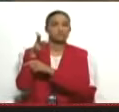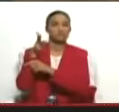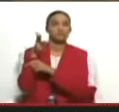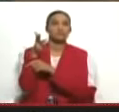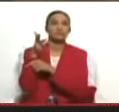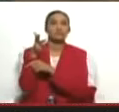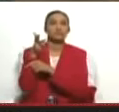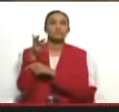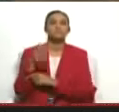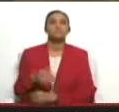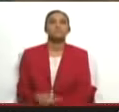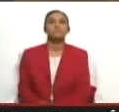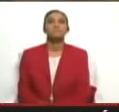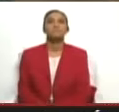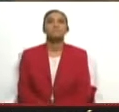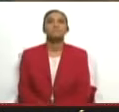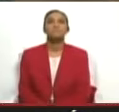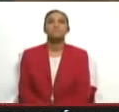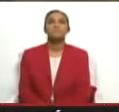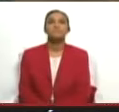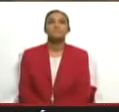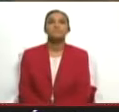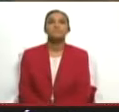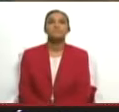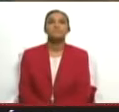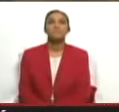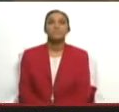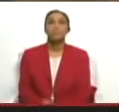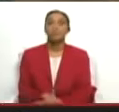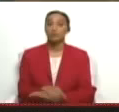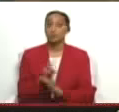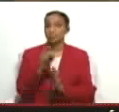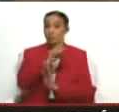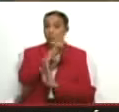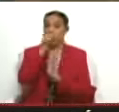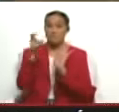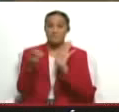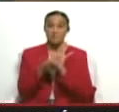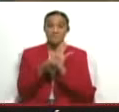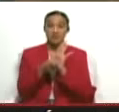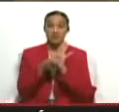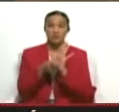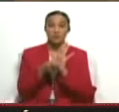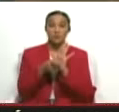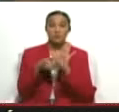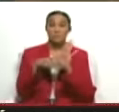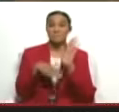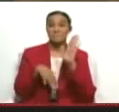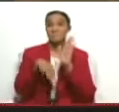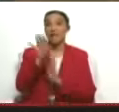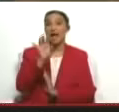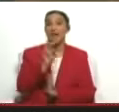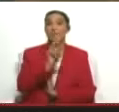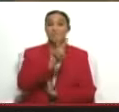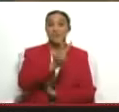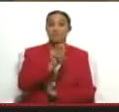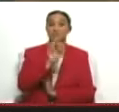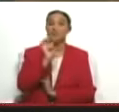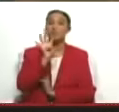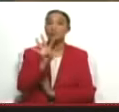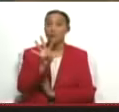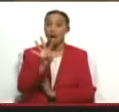este en estos vos en total hay más de 24 zonas de seguridad